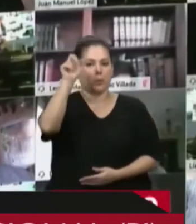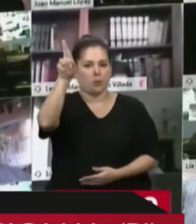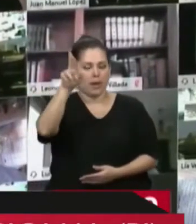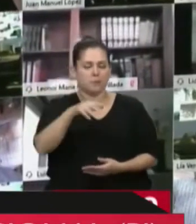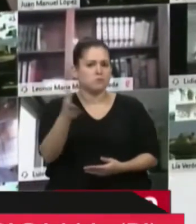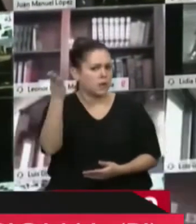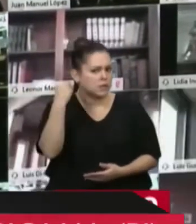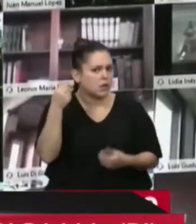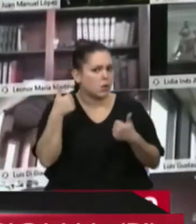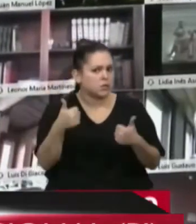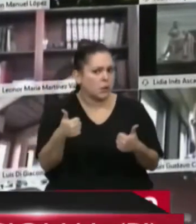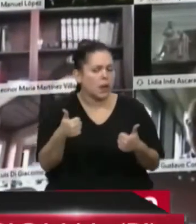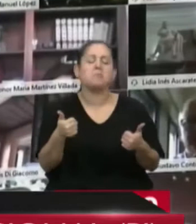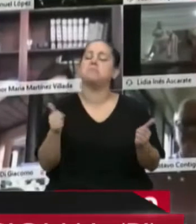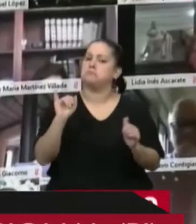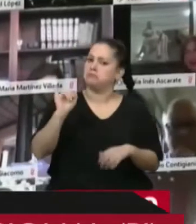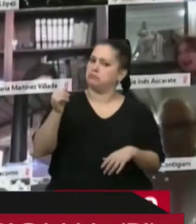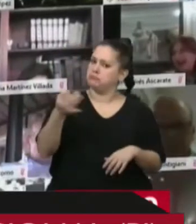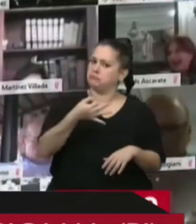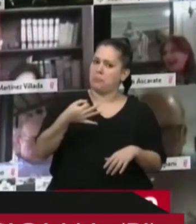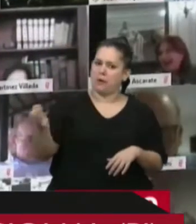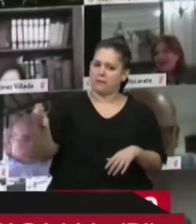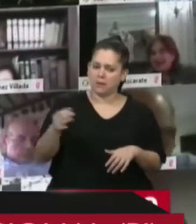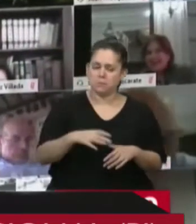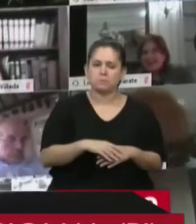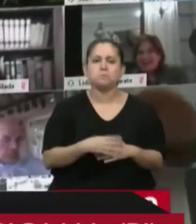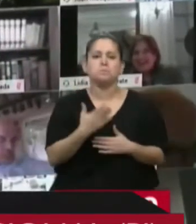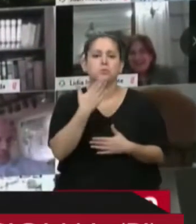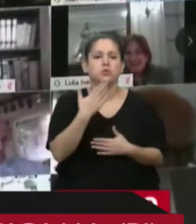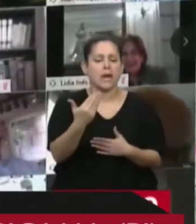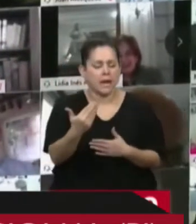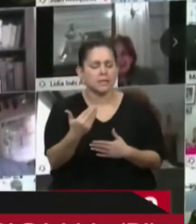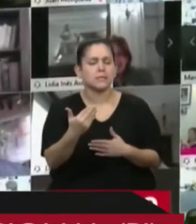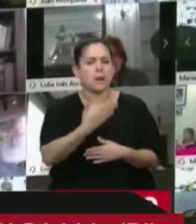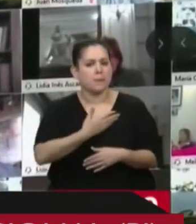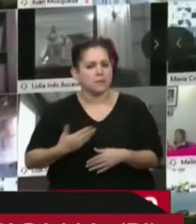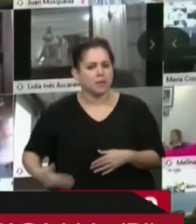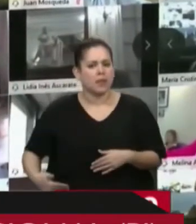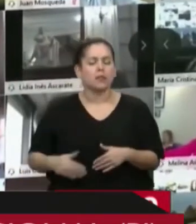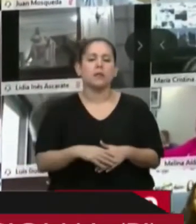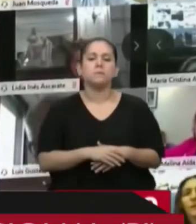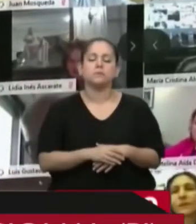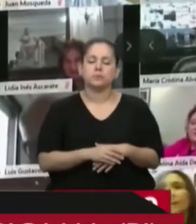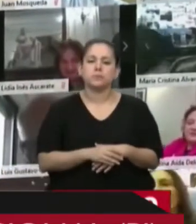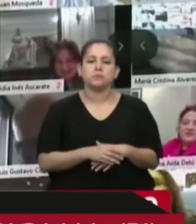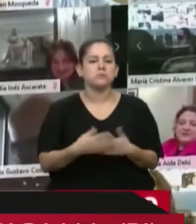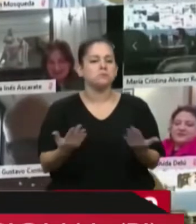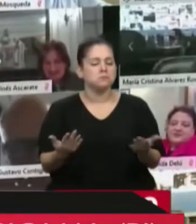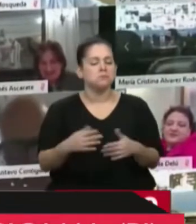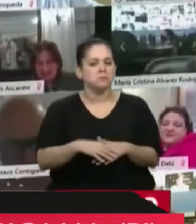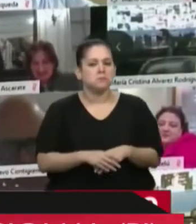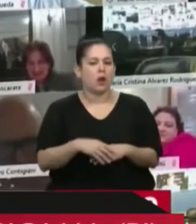didáctica, pero para mayores de 18 años. Para mayores de 18 años y como